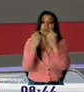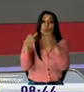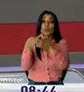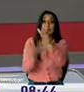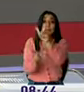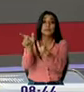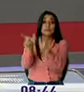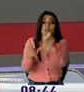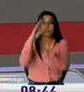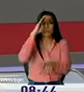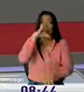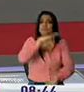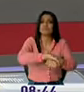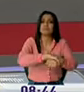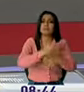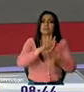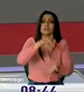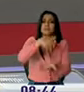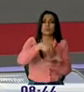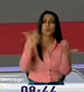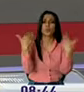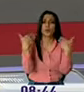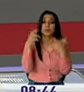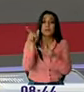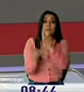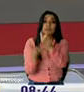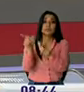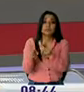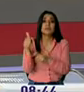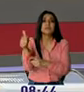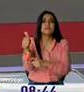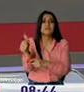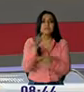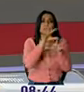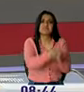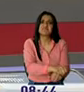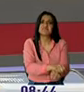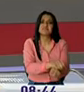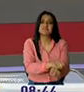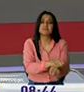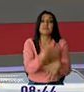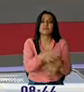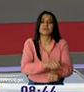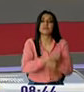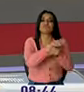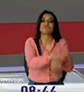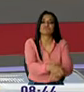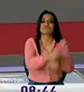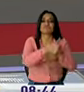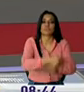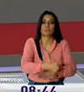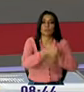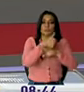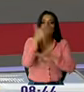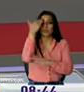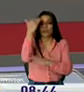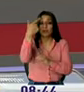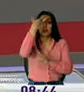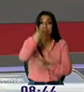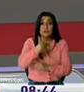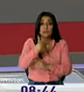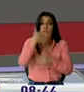en el centro de Guayaquil. Los presuntos afectados fueron quienes aprendieron a este sujeto y lo entregaron a la policía. Este angelito ofrecía